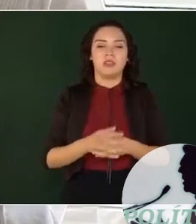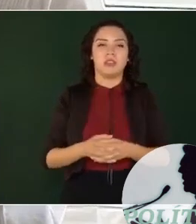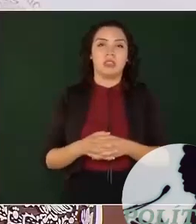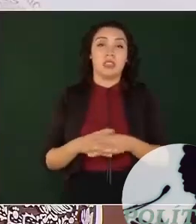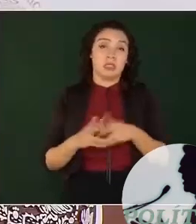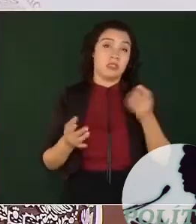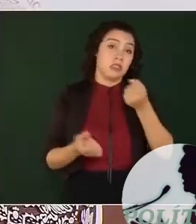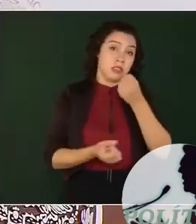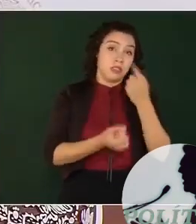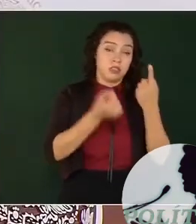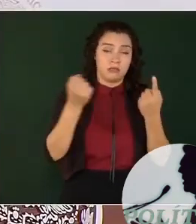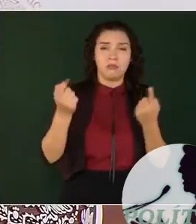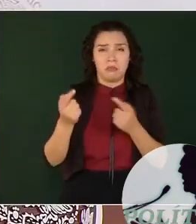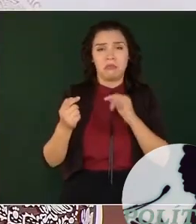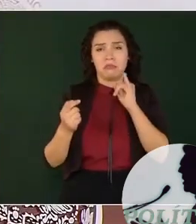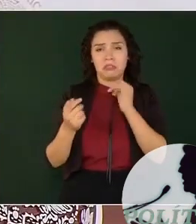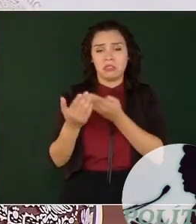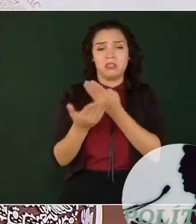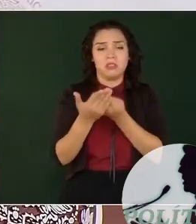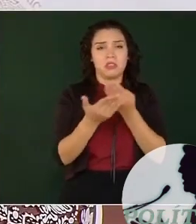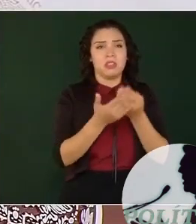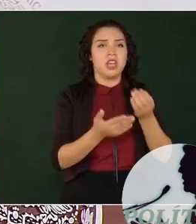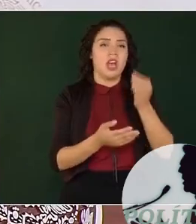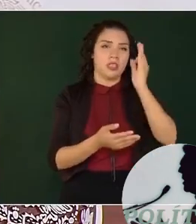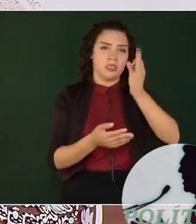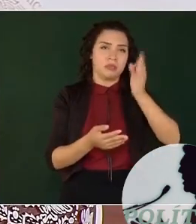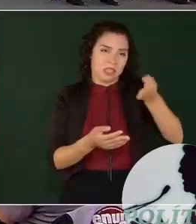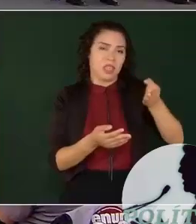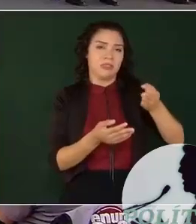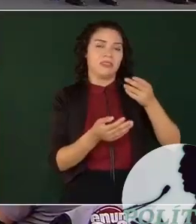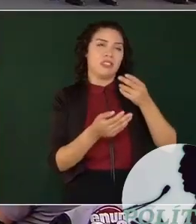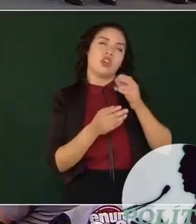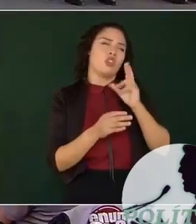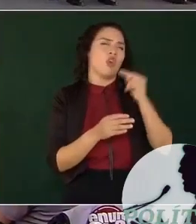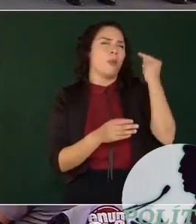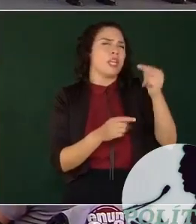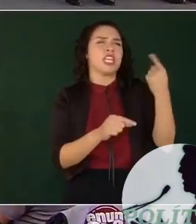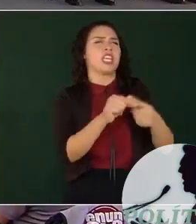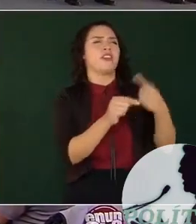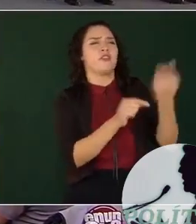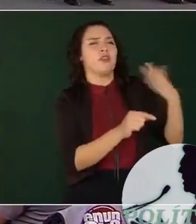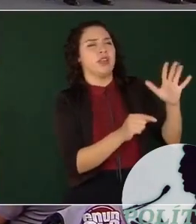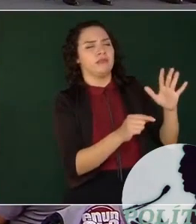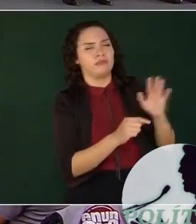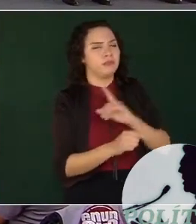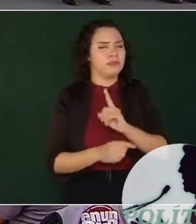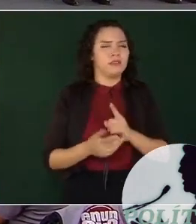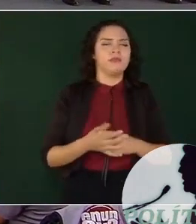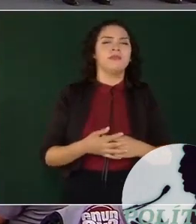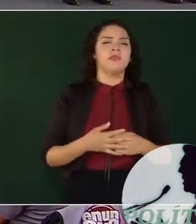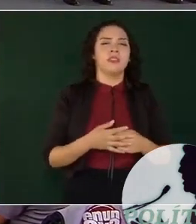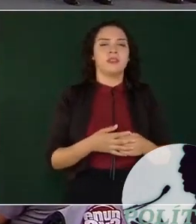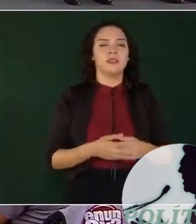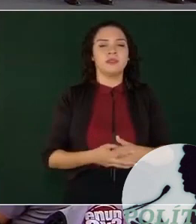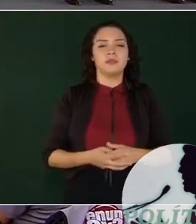Convencieron a algunos legisladores, no vamos a decir nombres, de esta estrategia de seguridad que se está llevando